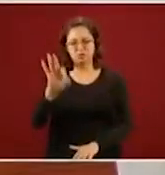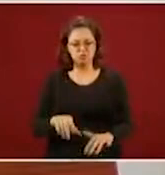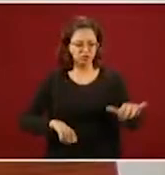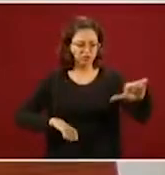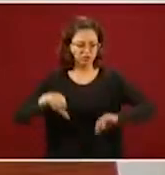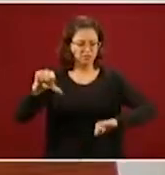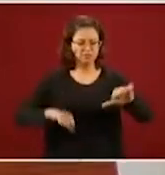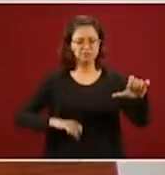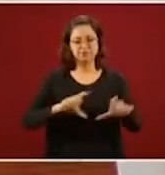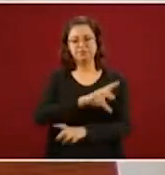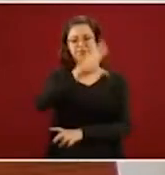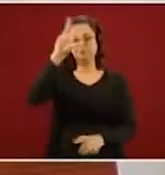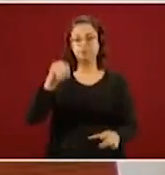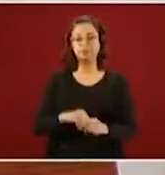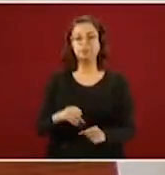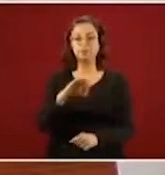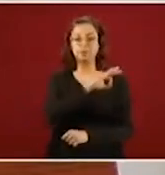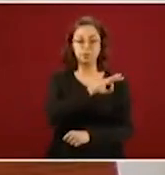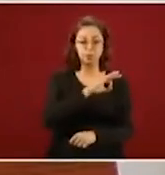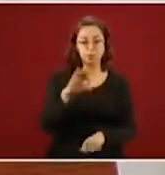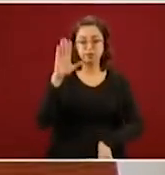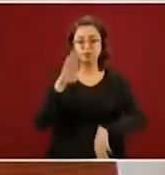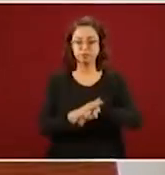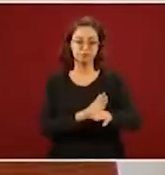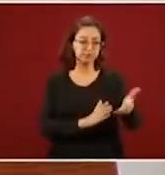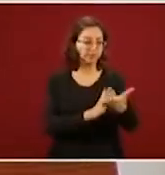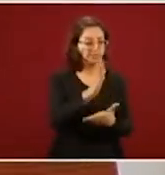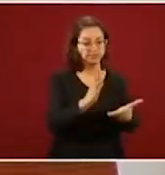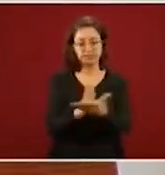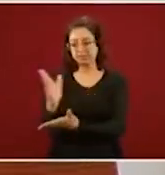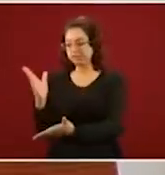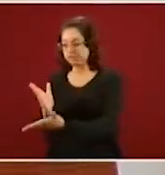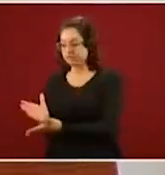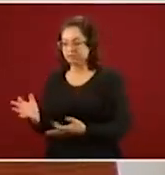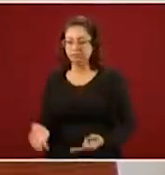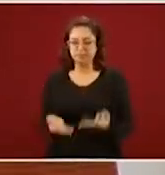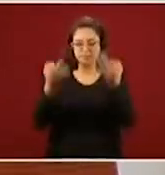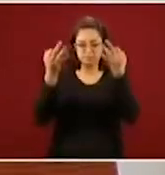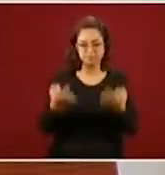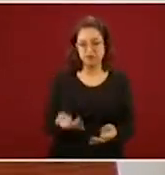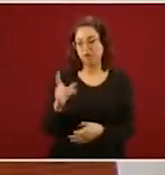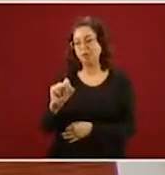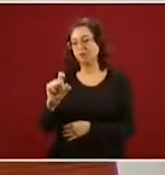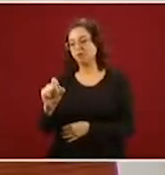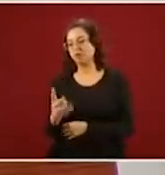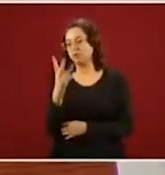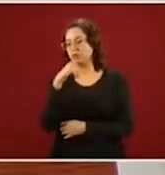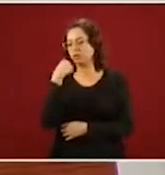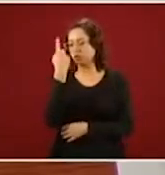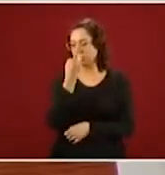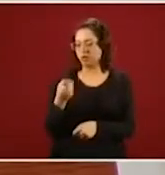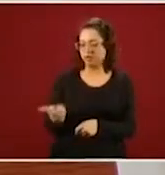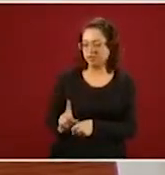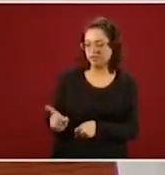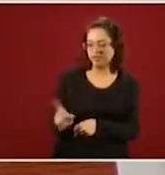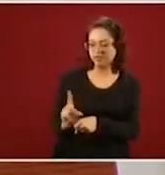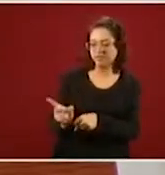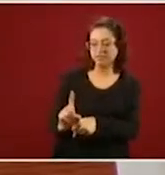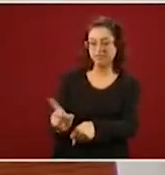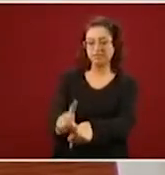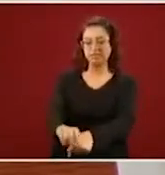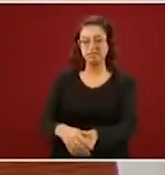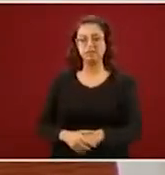actividades. Nos permitirá tener acceso y atención médica de calidad las 24 horas del día,